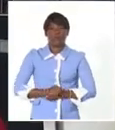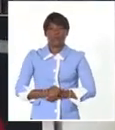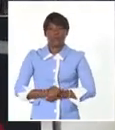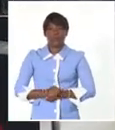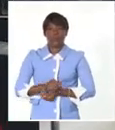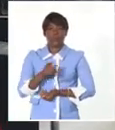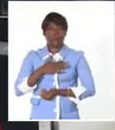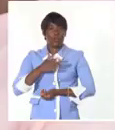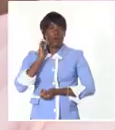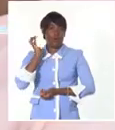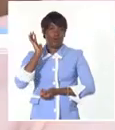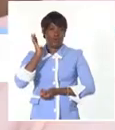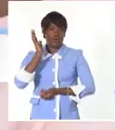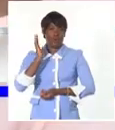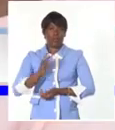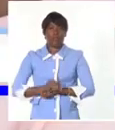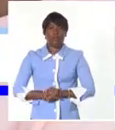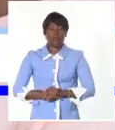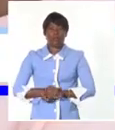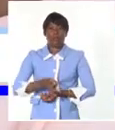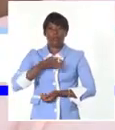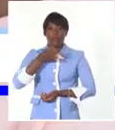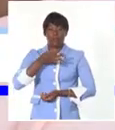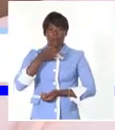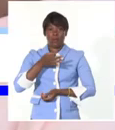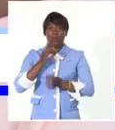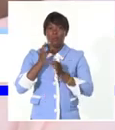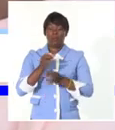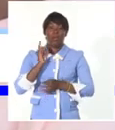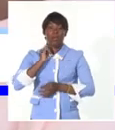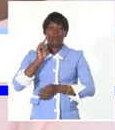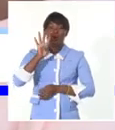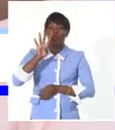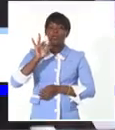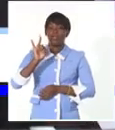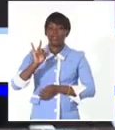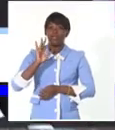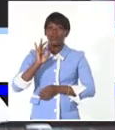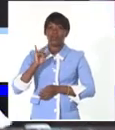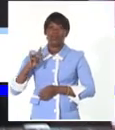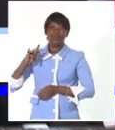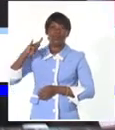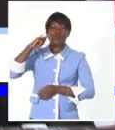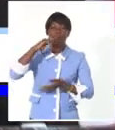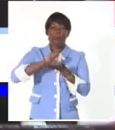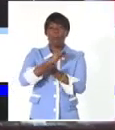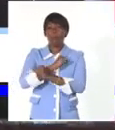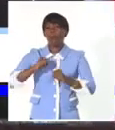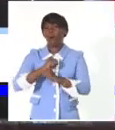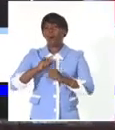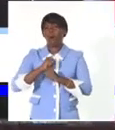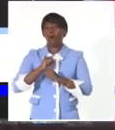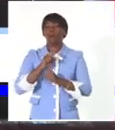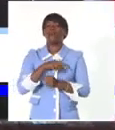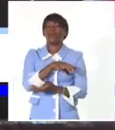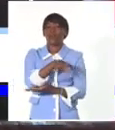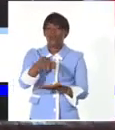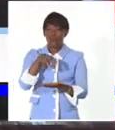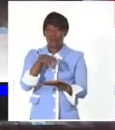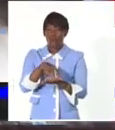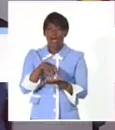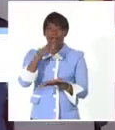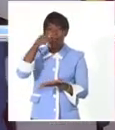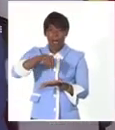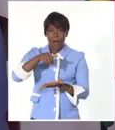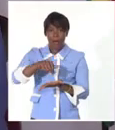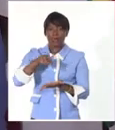El acto por el aniversario 47 del crimen de Barbados en la Casa del Alba fue el escenario nuevamente para recordar y